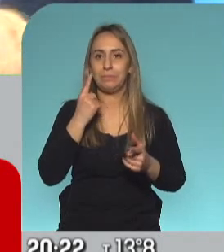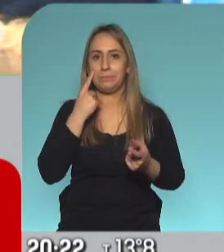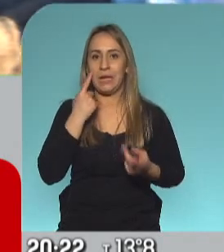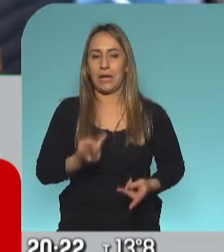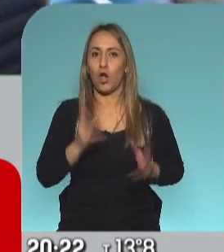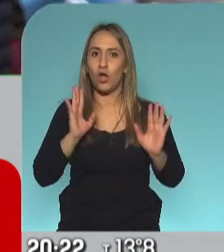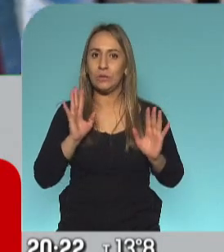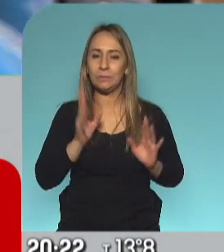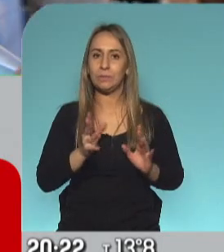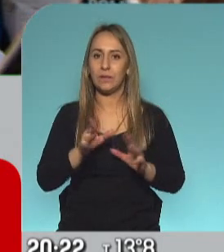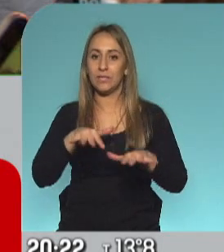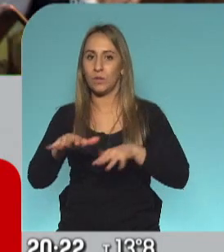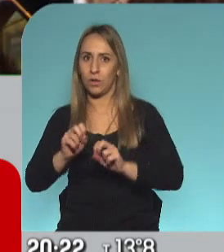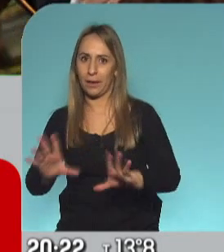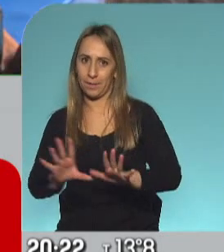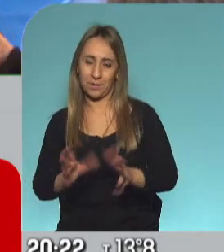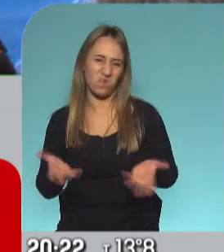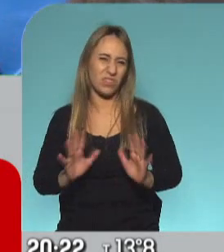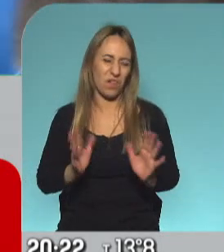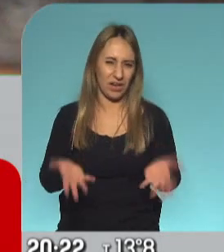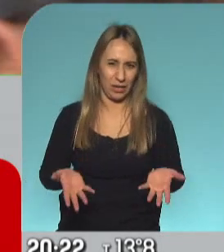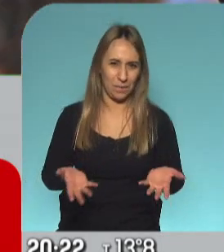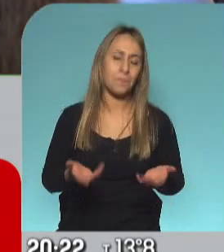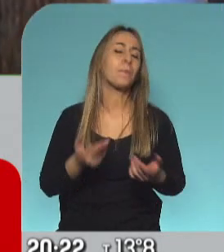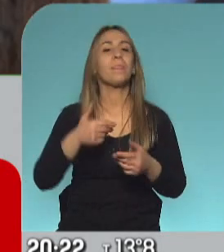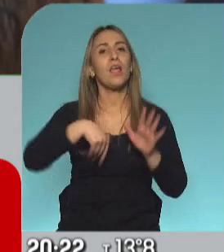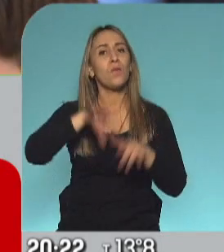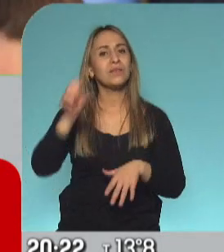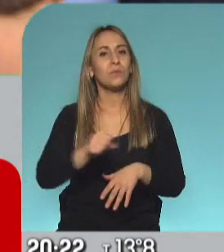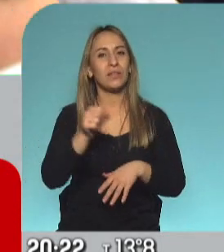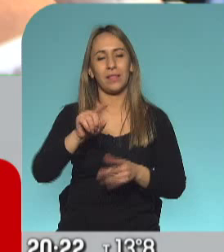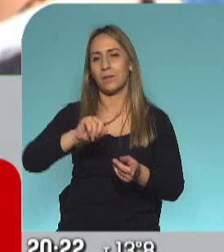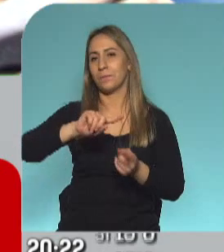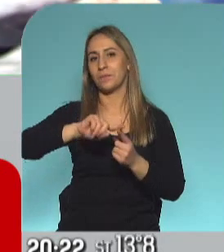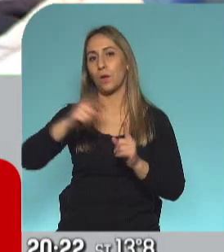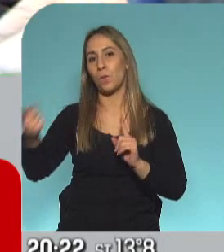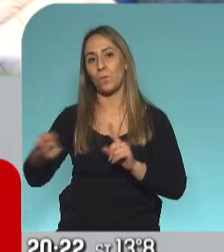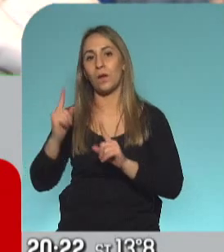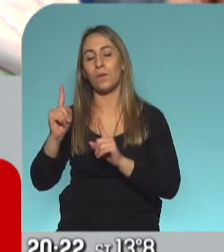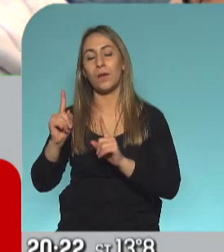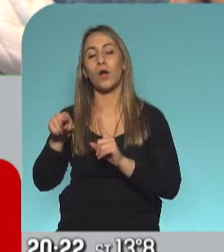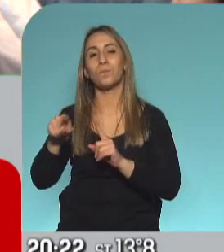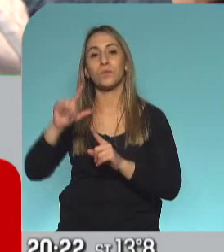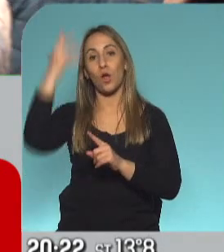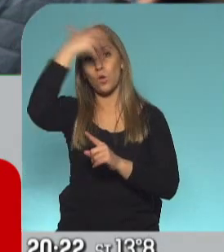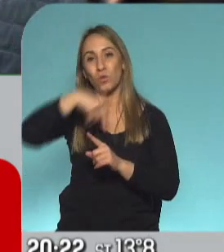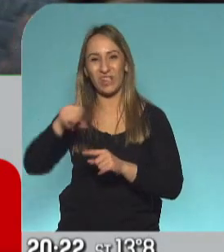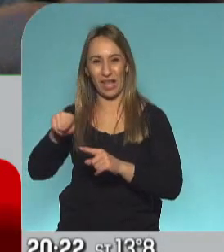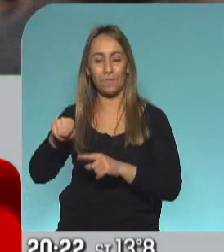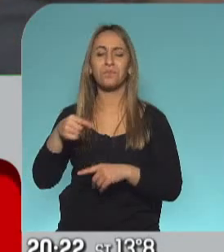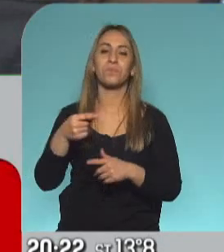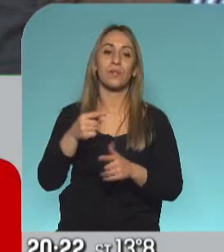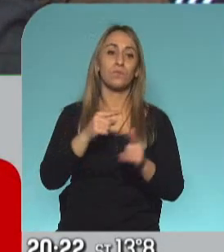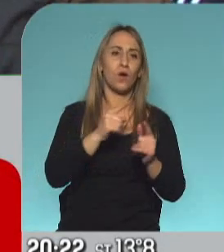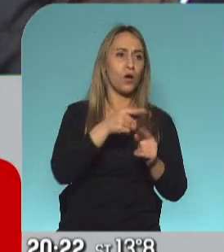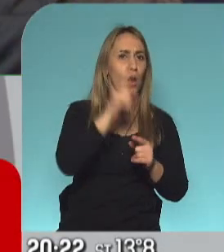estamos viviendo. Y es lo más importante, ahora volvemos con Lucía, es un enfoque trascendental el que nos muestra el